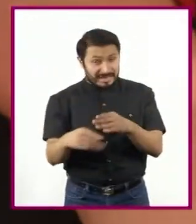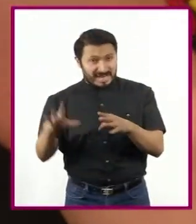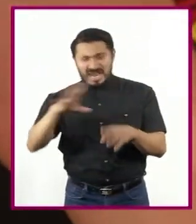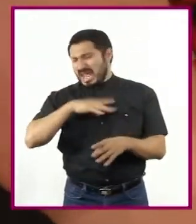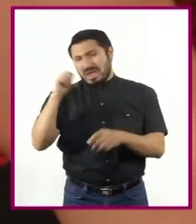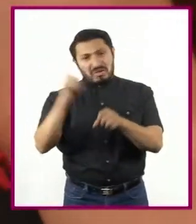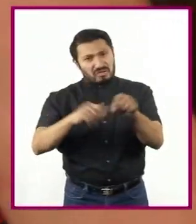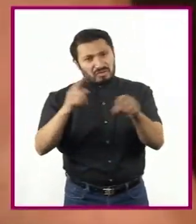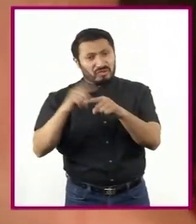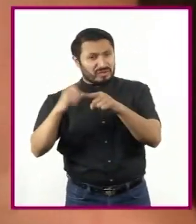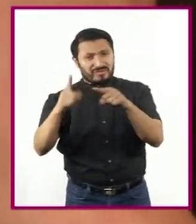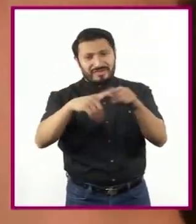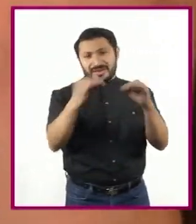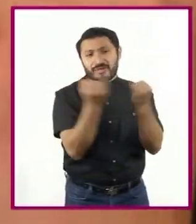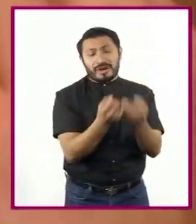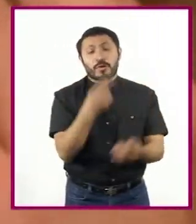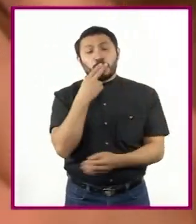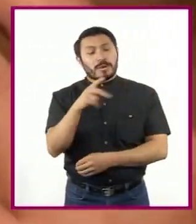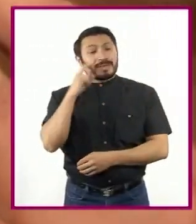Funciona así.